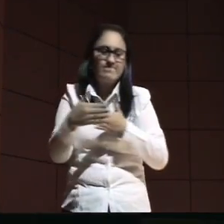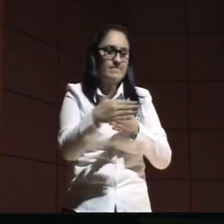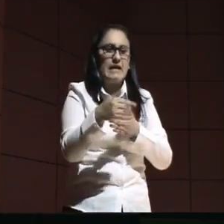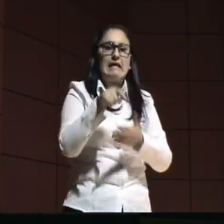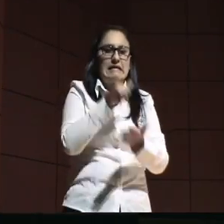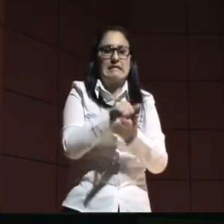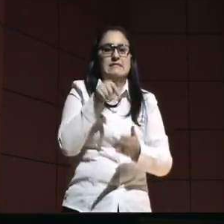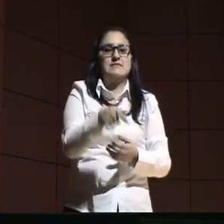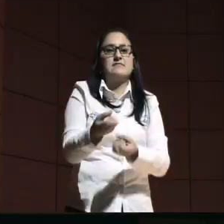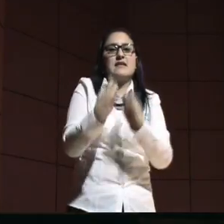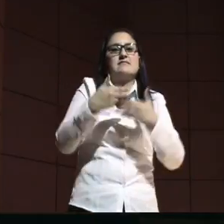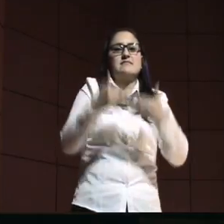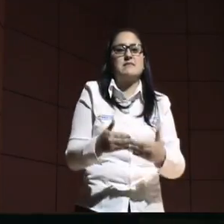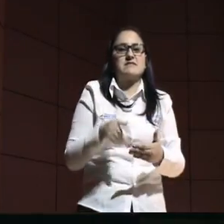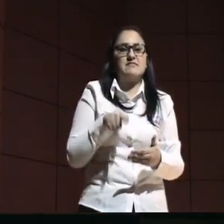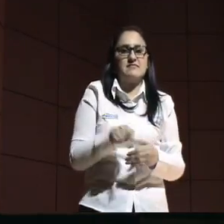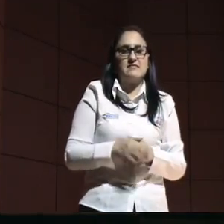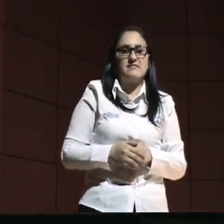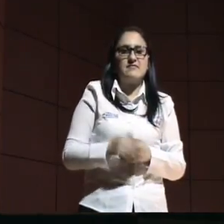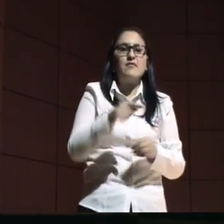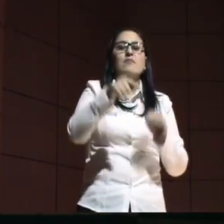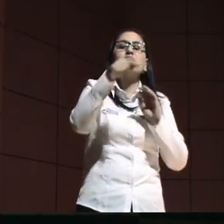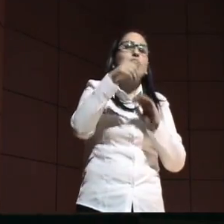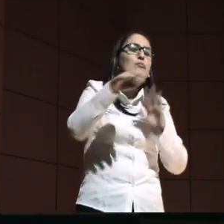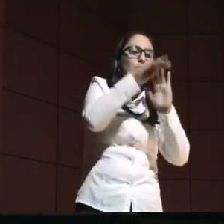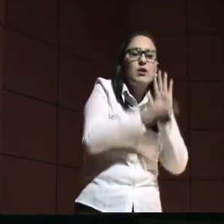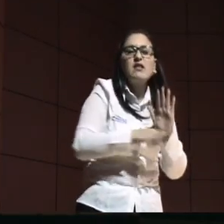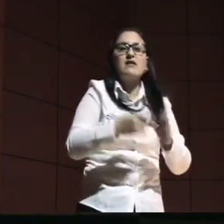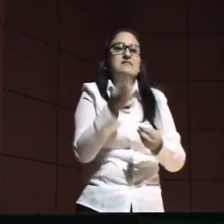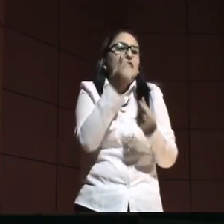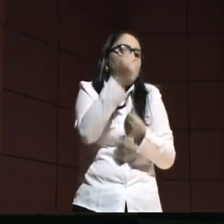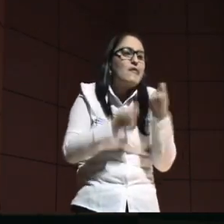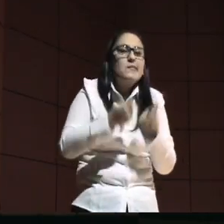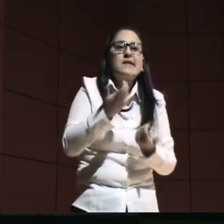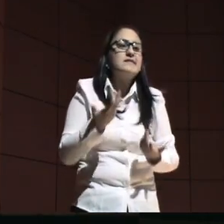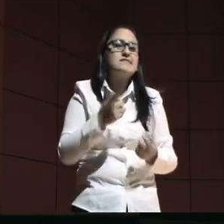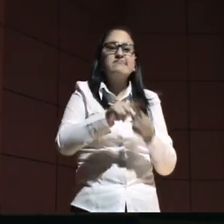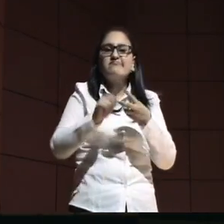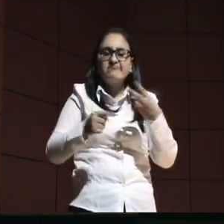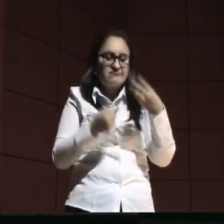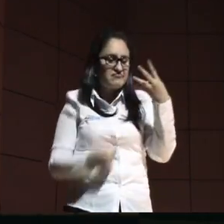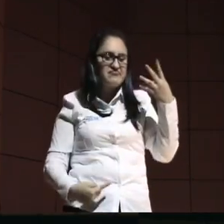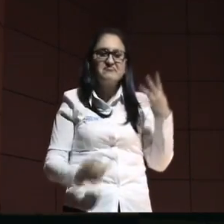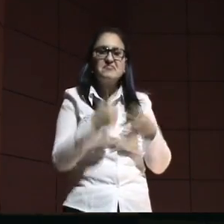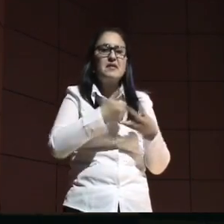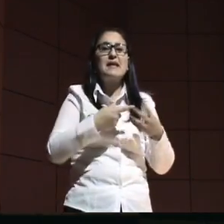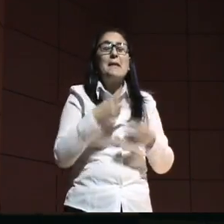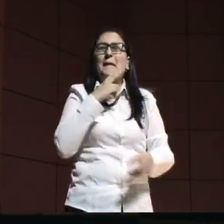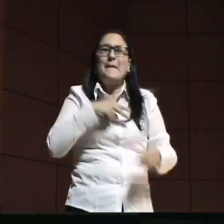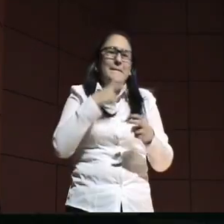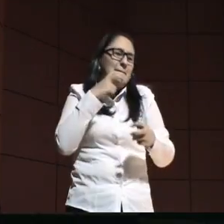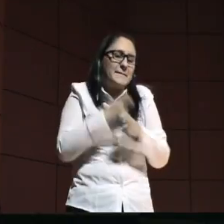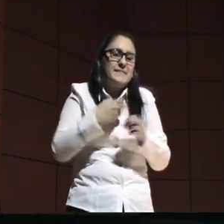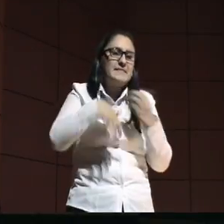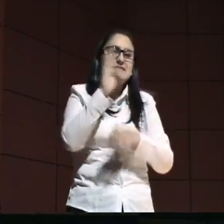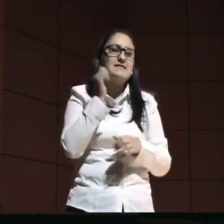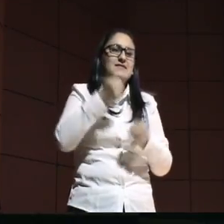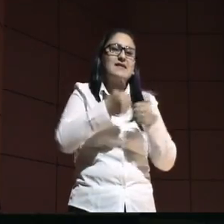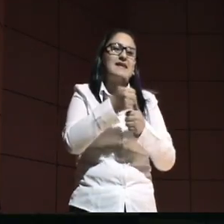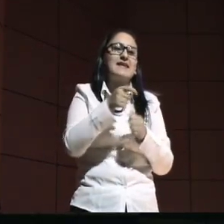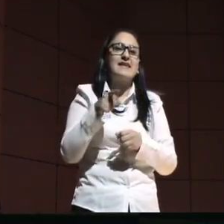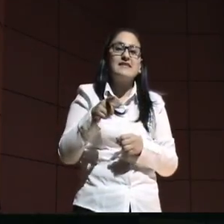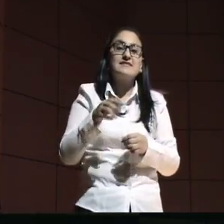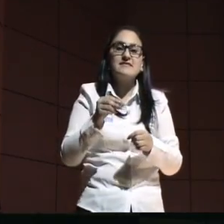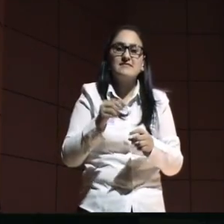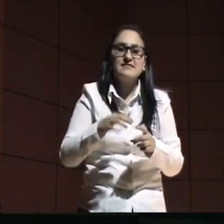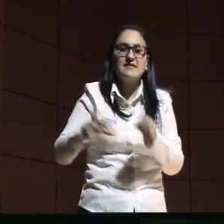sean arquitectónicas, políticas, jurídicas, económicas. Las que son más difíciles de romper, que son las